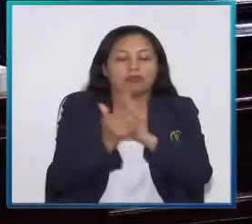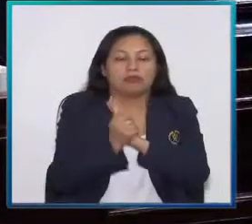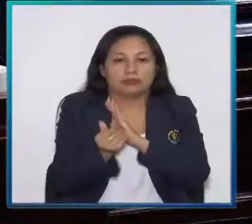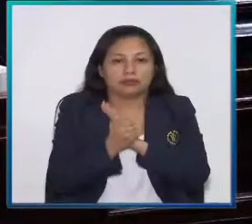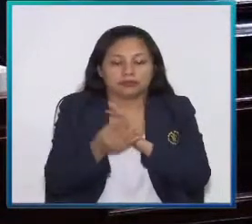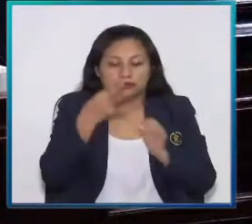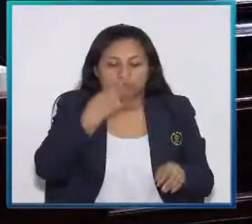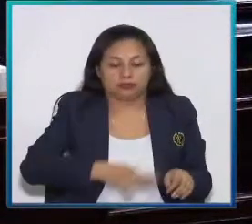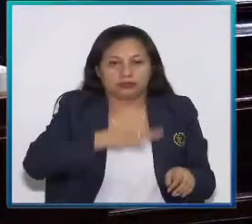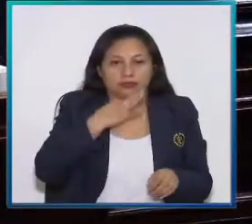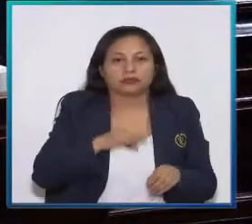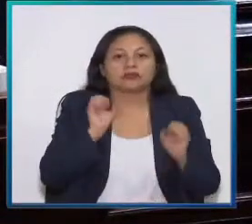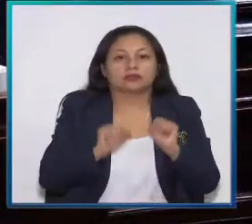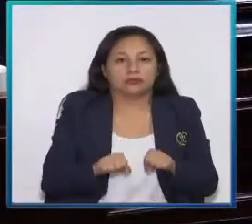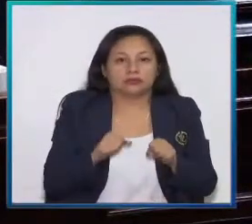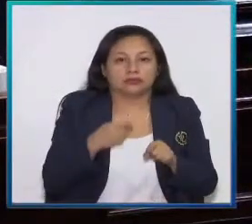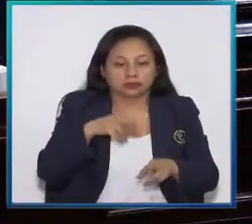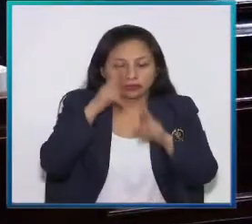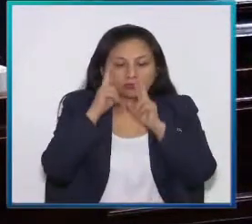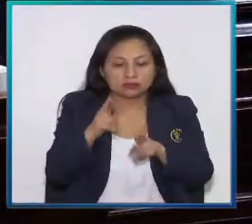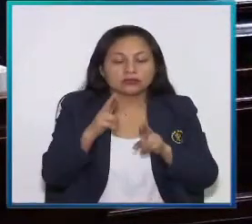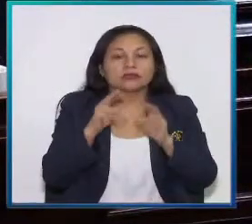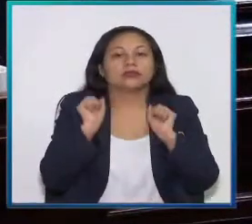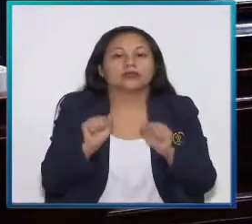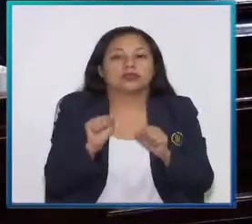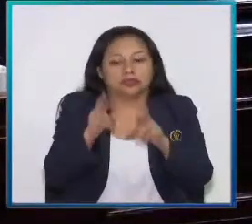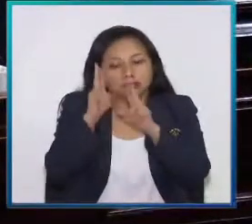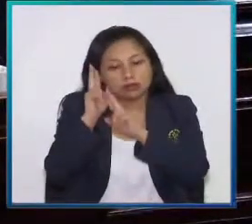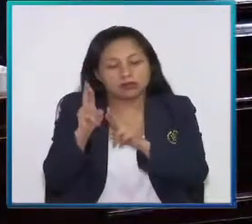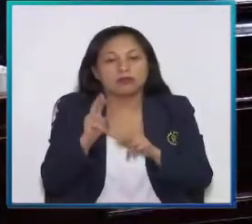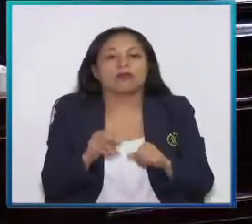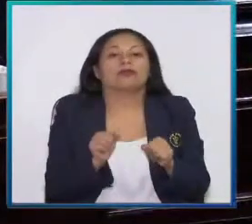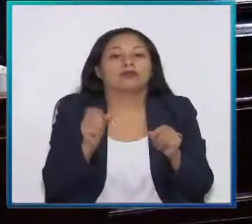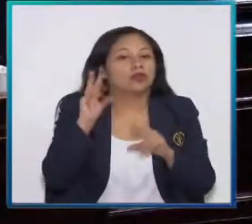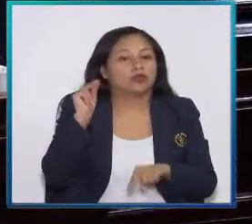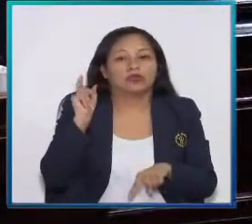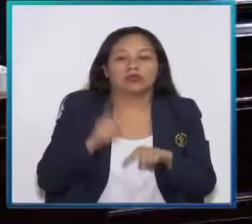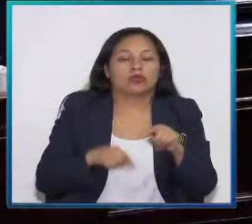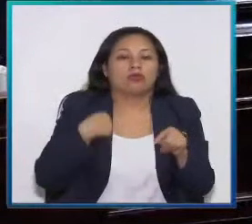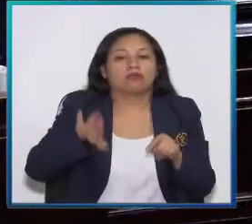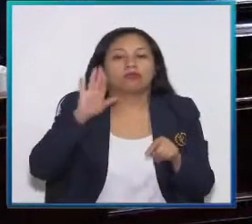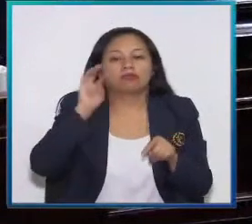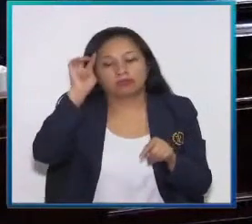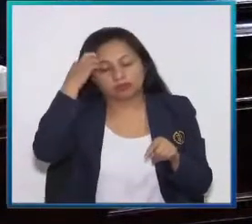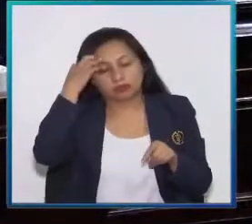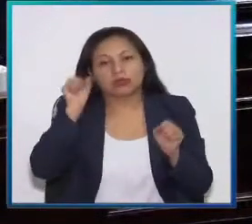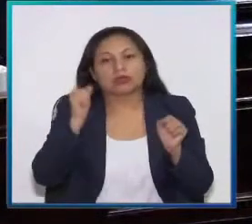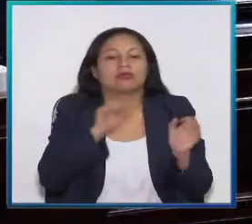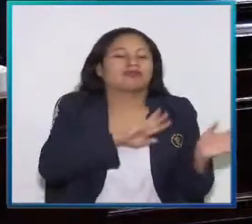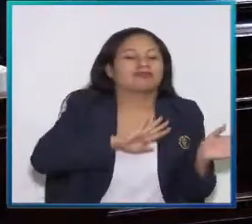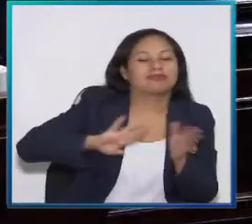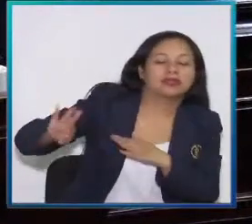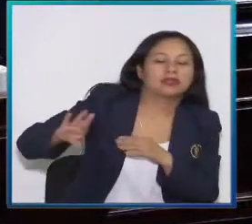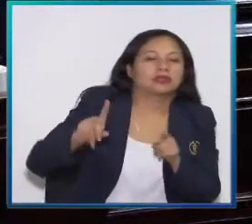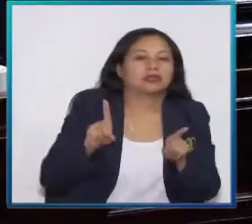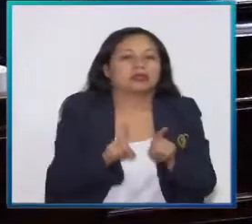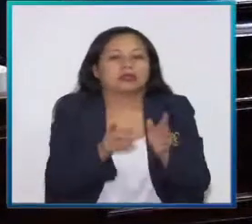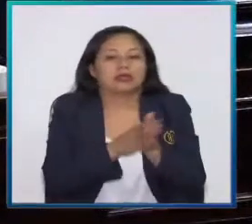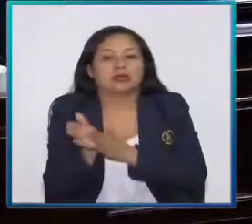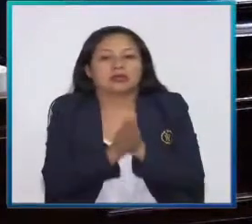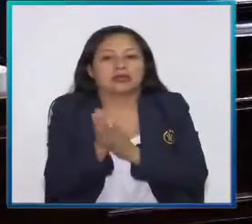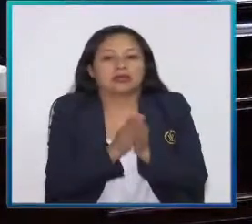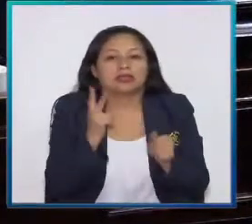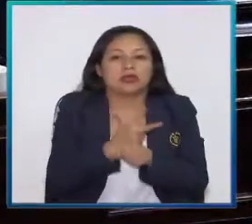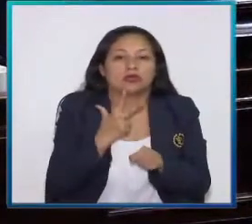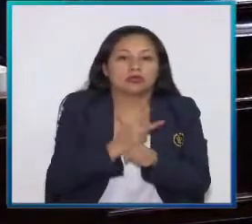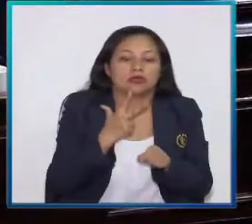capacidad profesional, por su honorabilidad y su honradez, y no por compromisos políticos ajenos a los intereses de